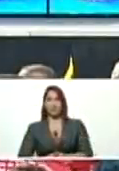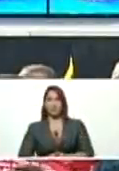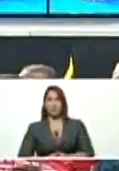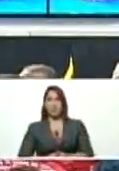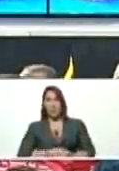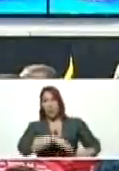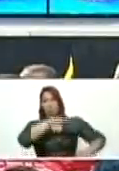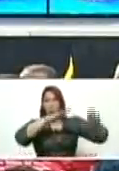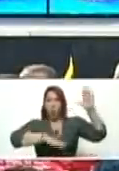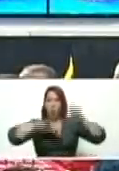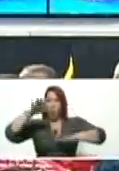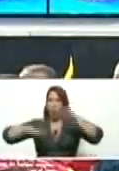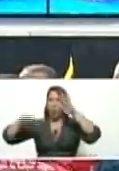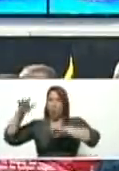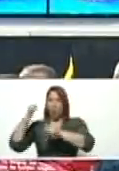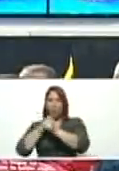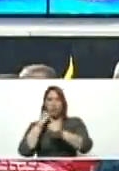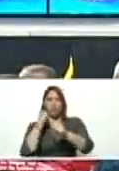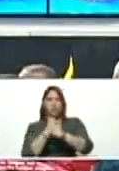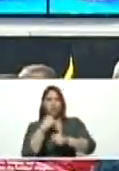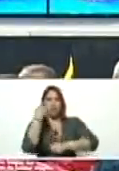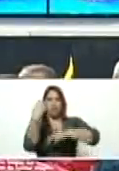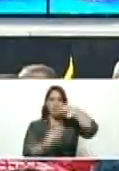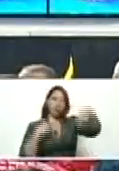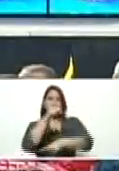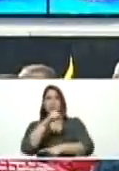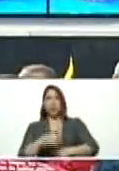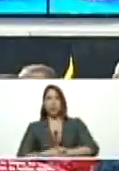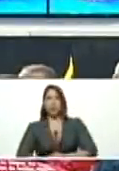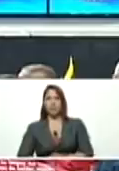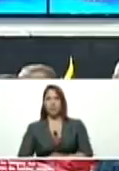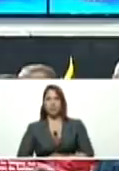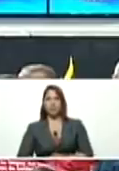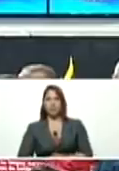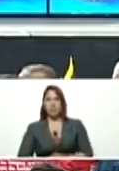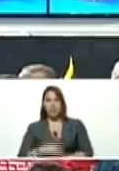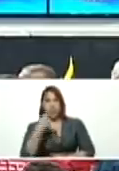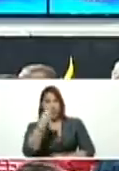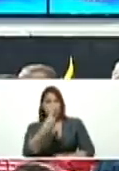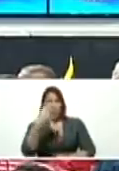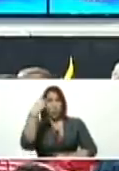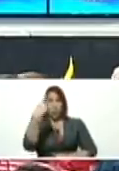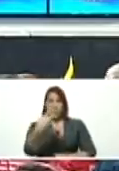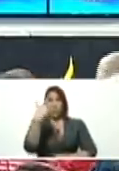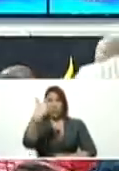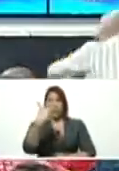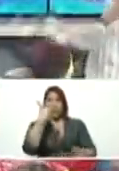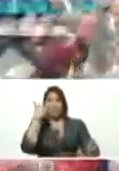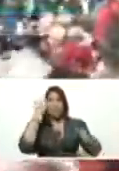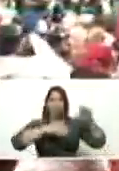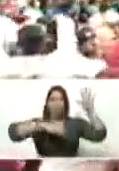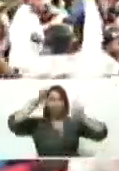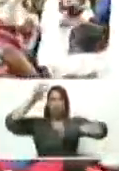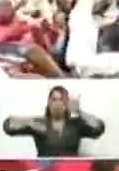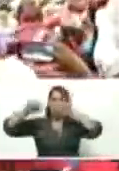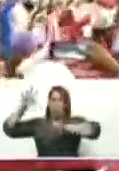ola obrera revolucionaria para una palabra atrás